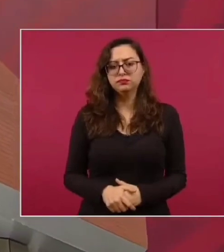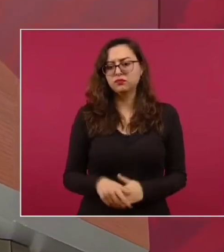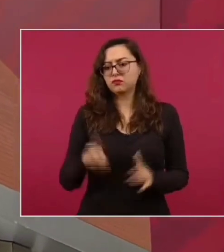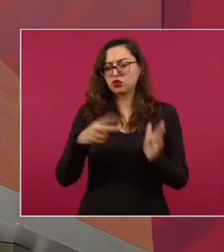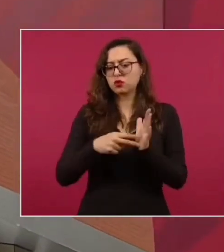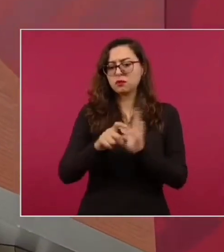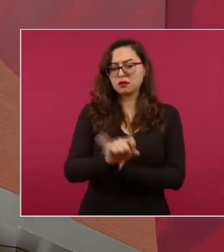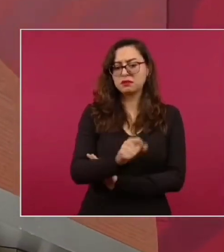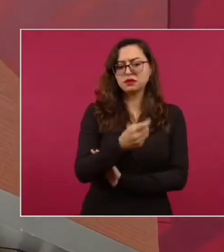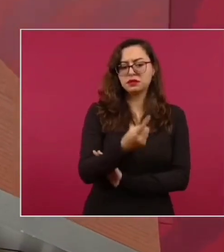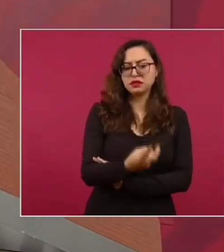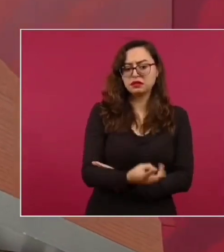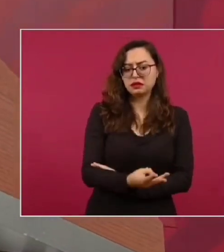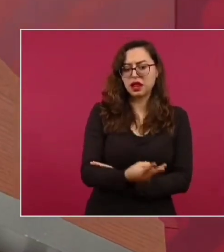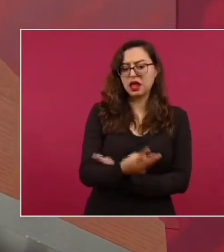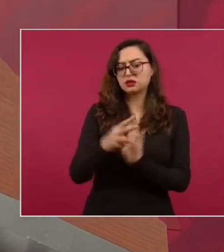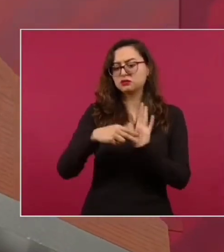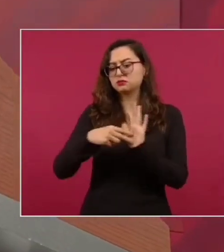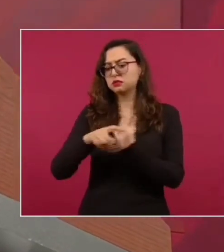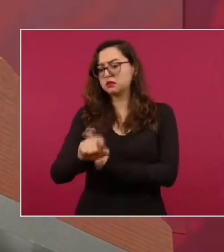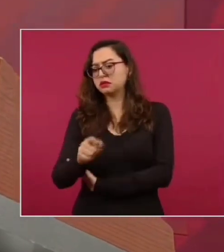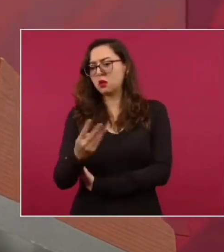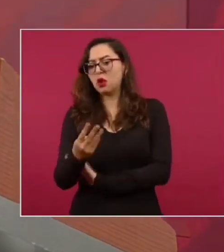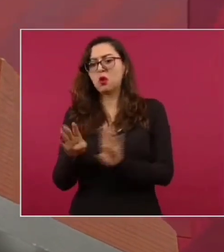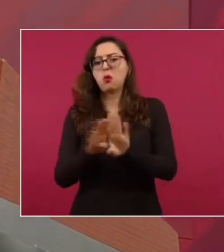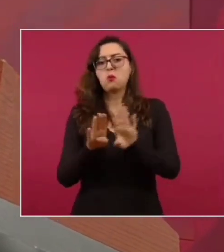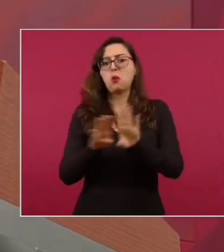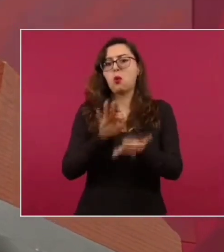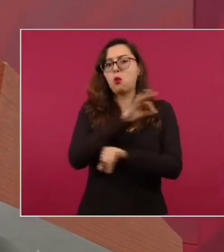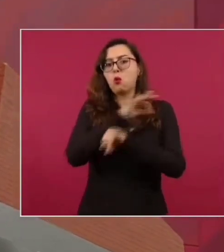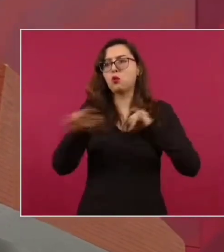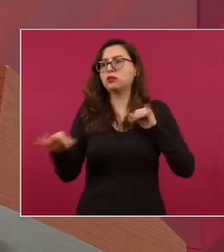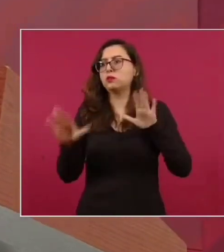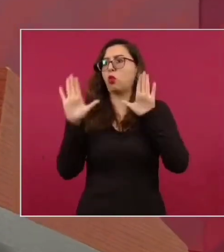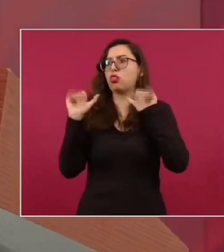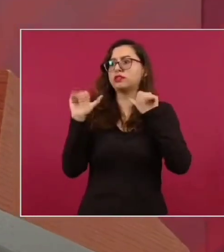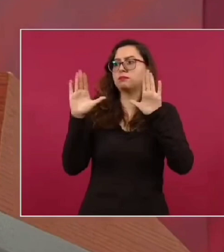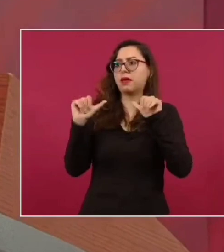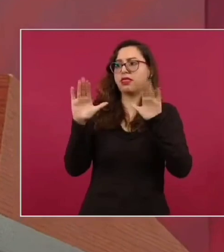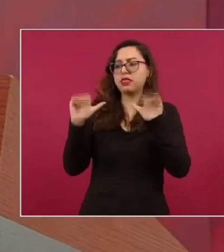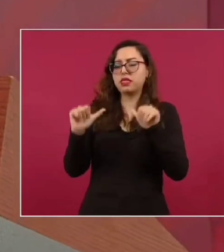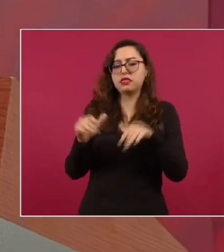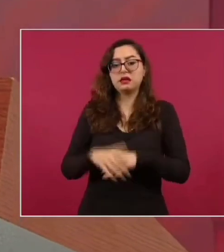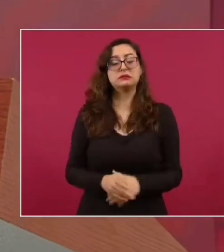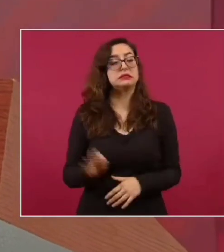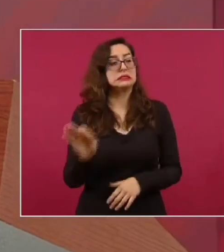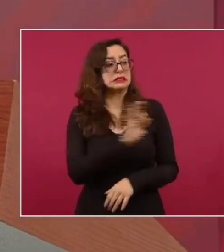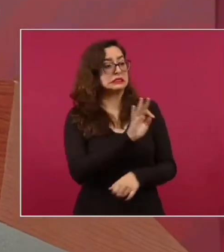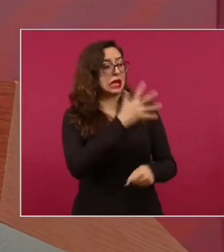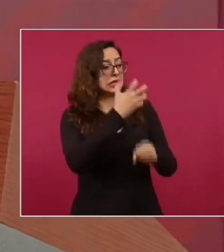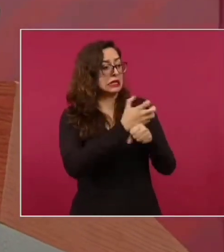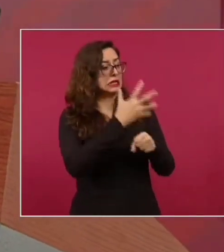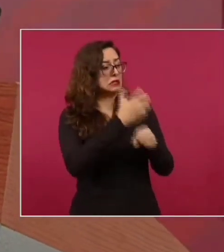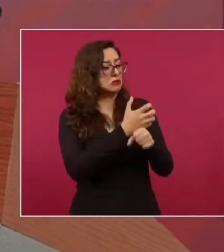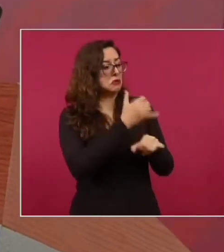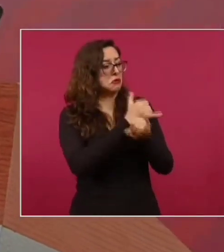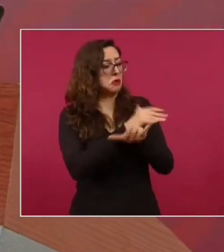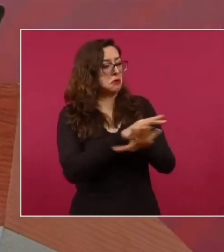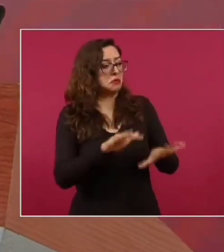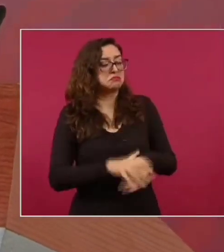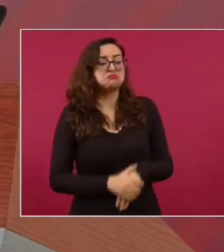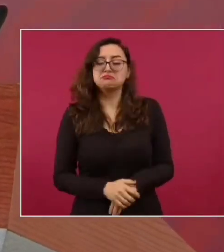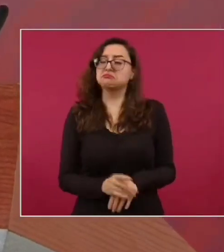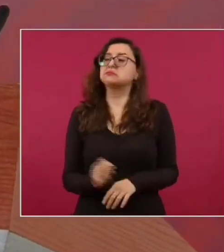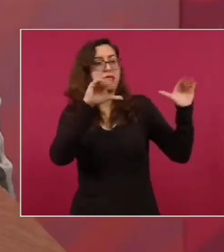hacer algo como despedida, porque ya va a faltar. ¿Quinto informe, presidente, otra vez? Como quinto informe,